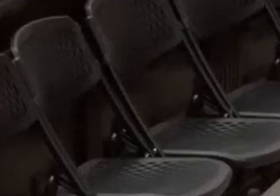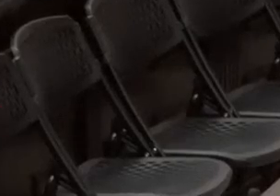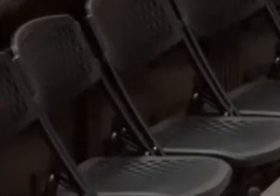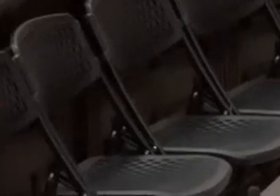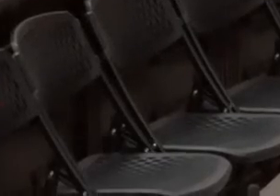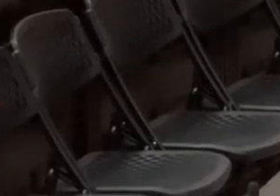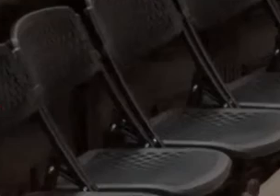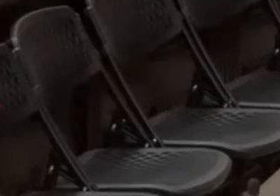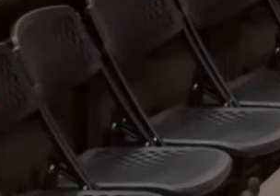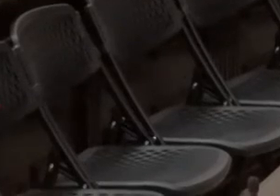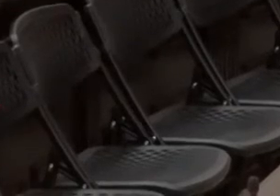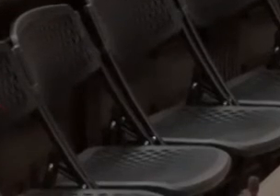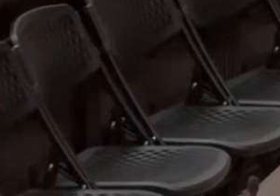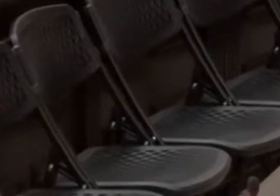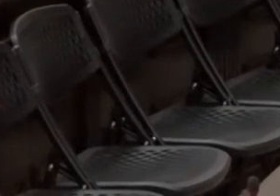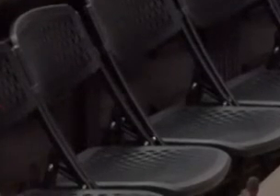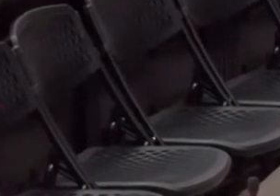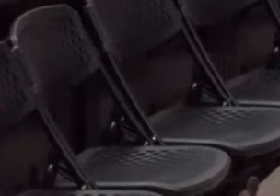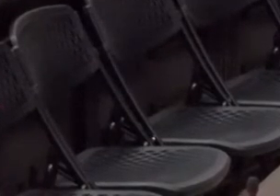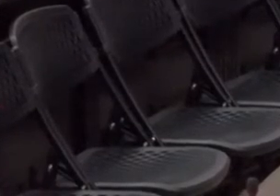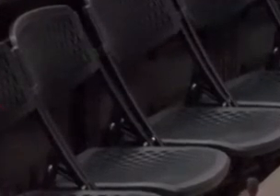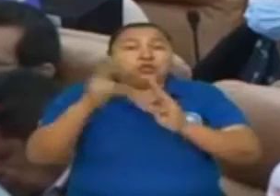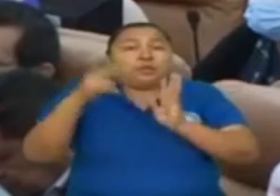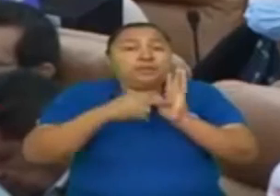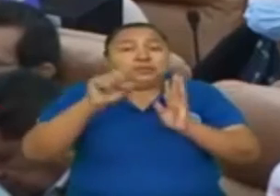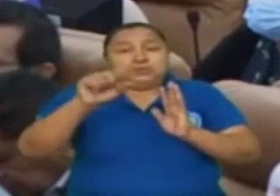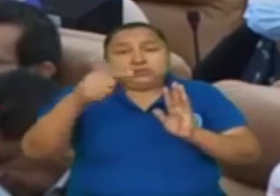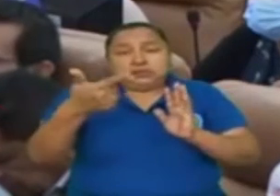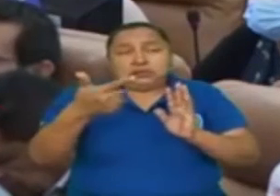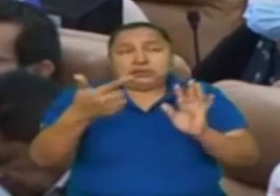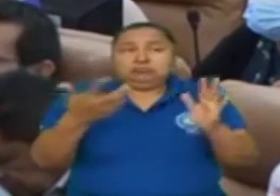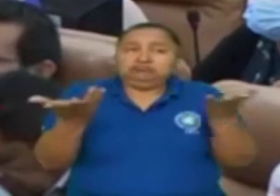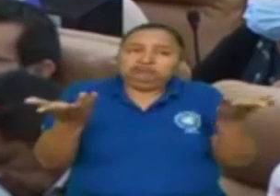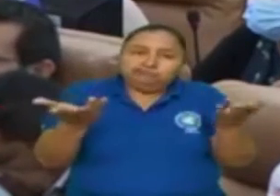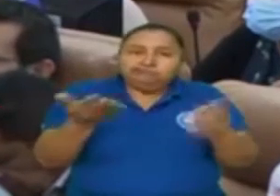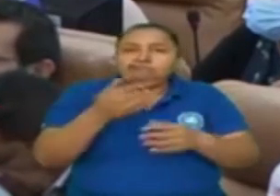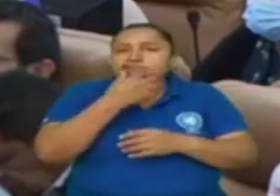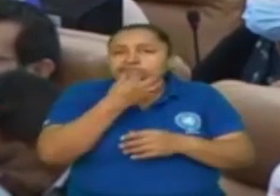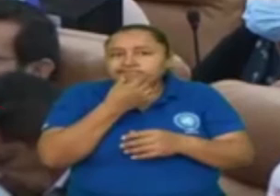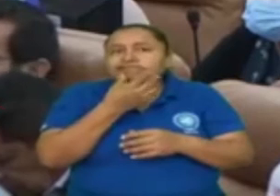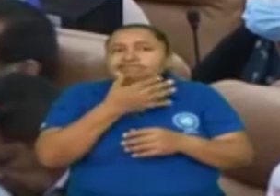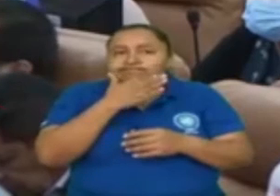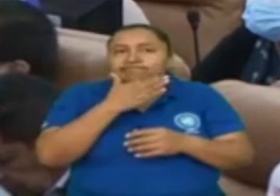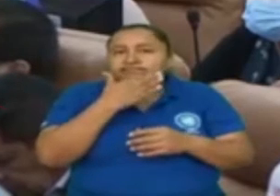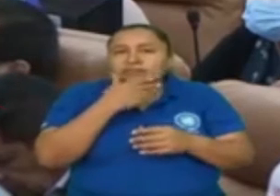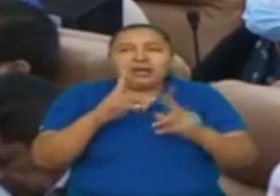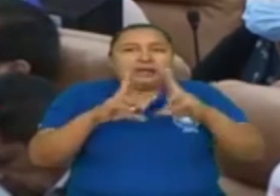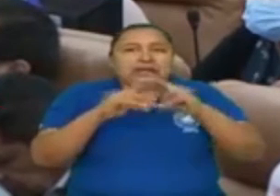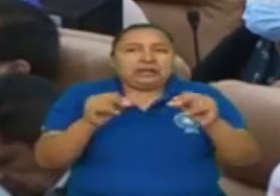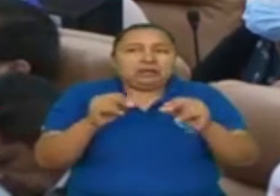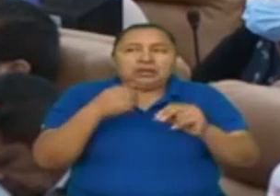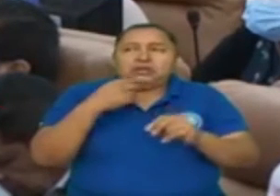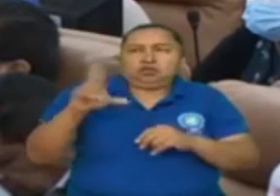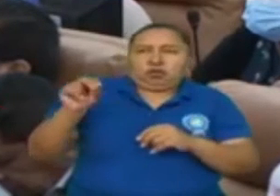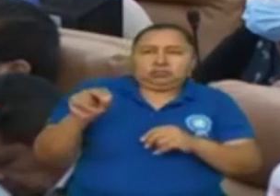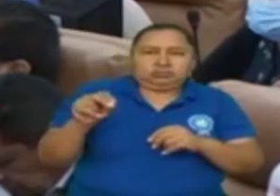a poner a los países en una situación de estrés. Definitivamente, Nicaragua no puede negarse a un paso